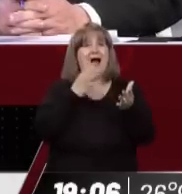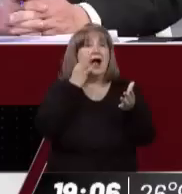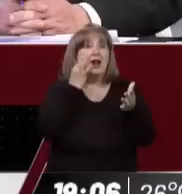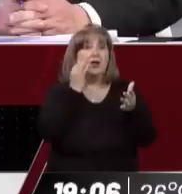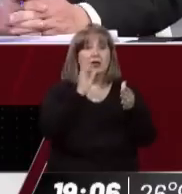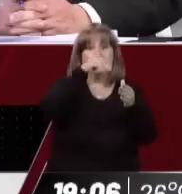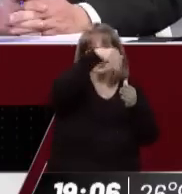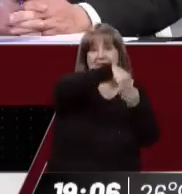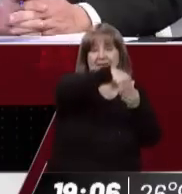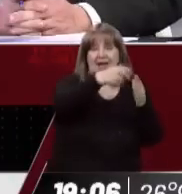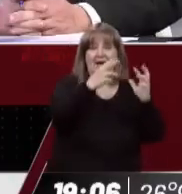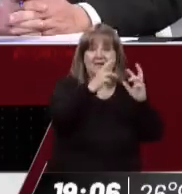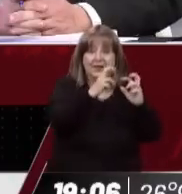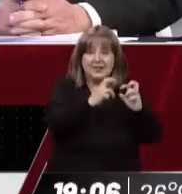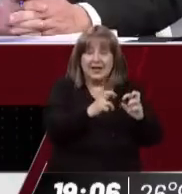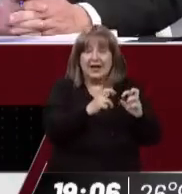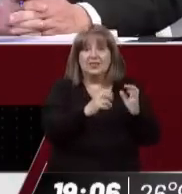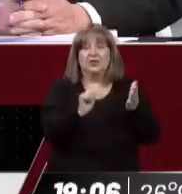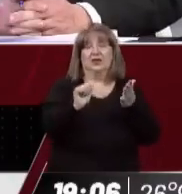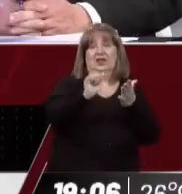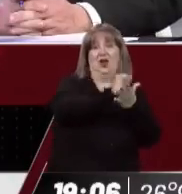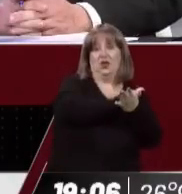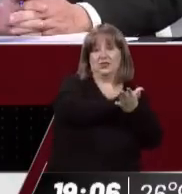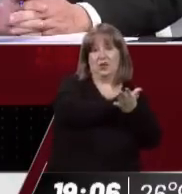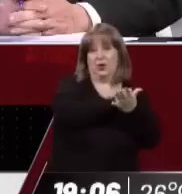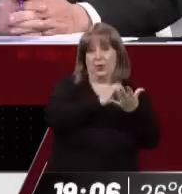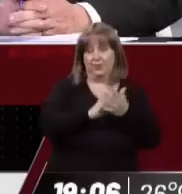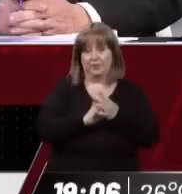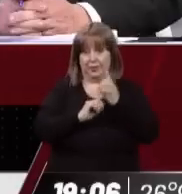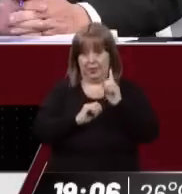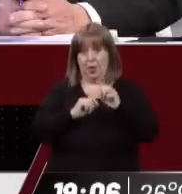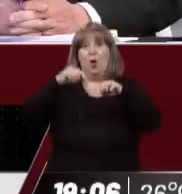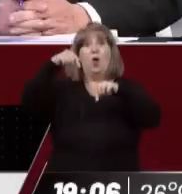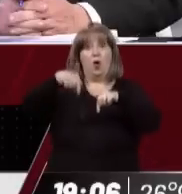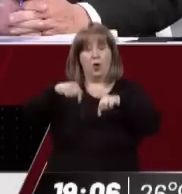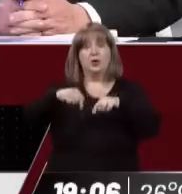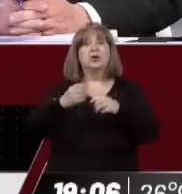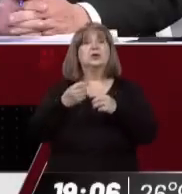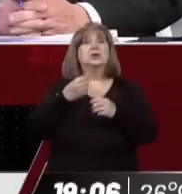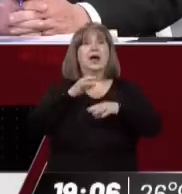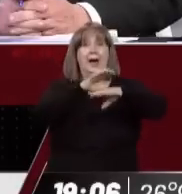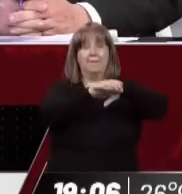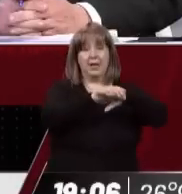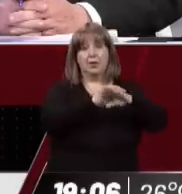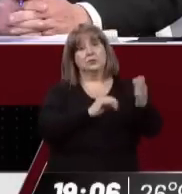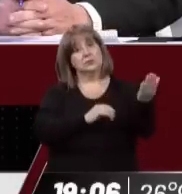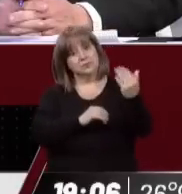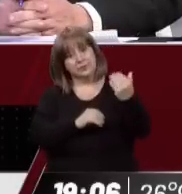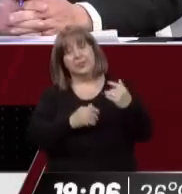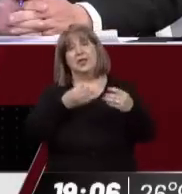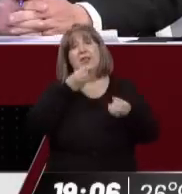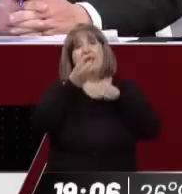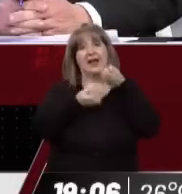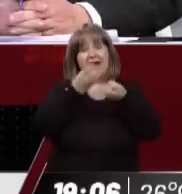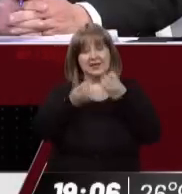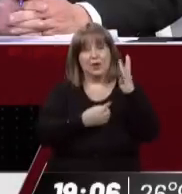algo de esa desinformación que se resistió y por otro lado en el día de hoy también declararon los amigos de sabac montiel